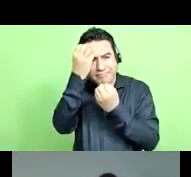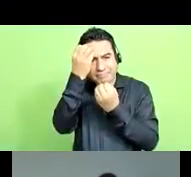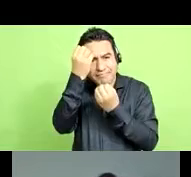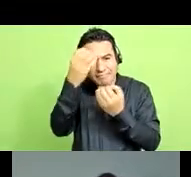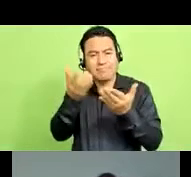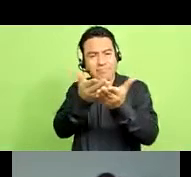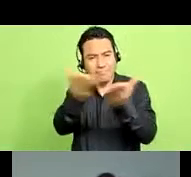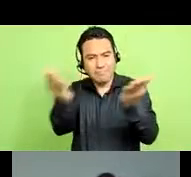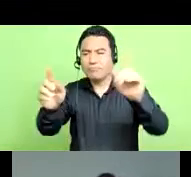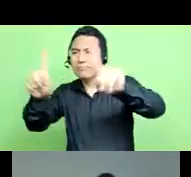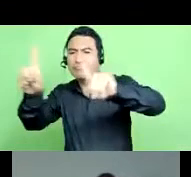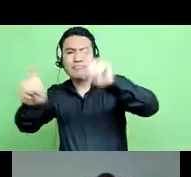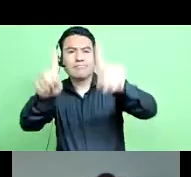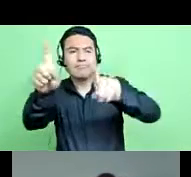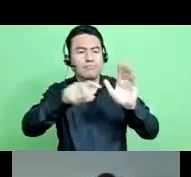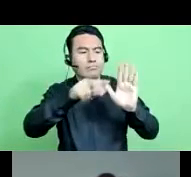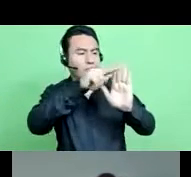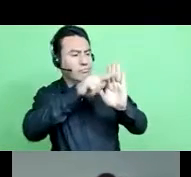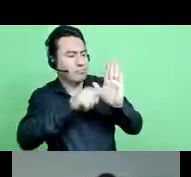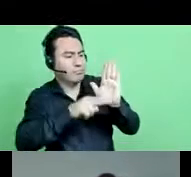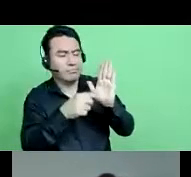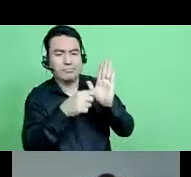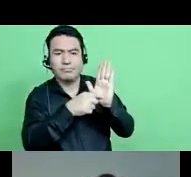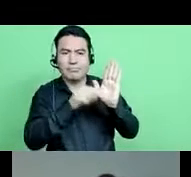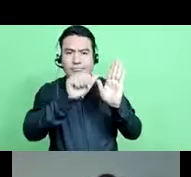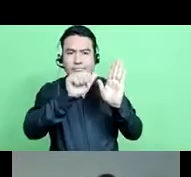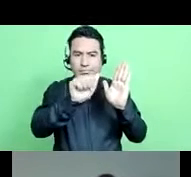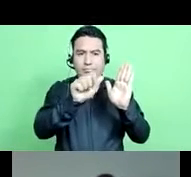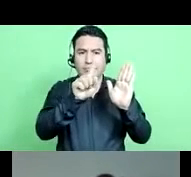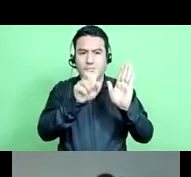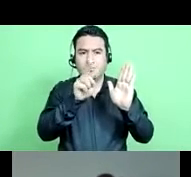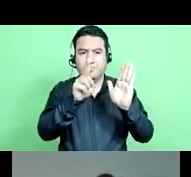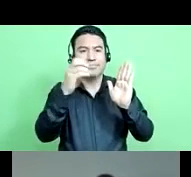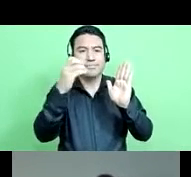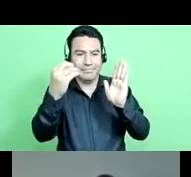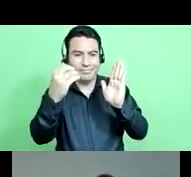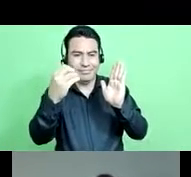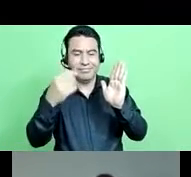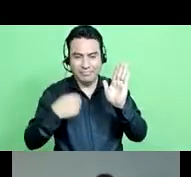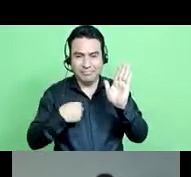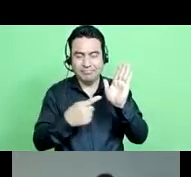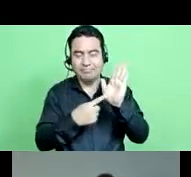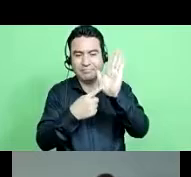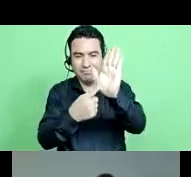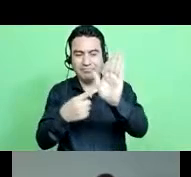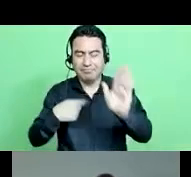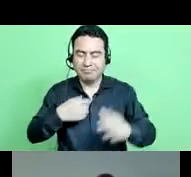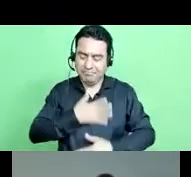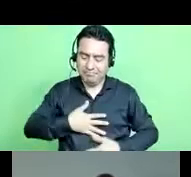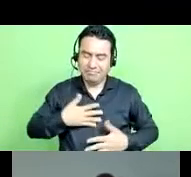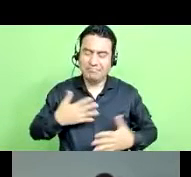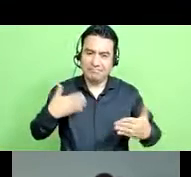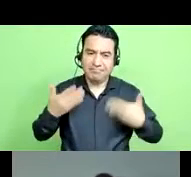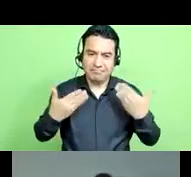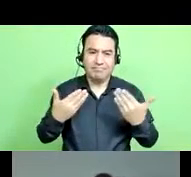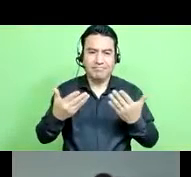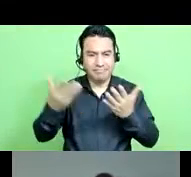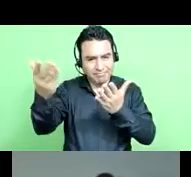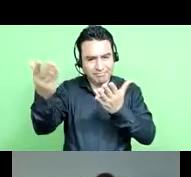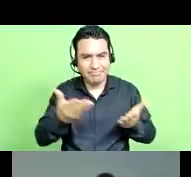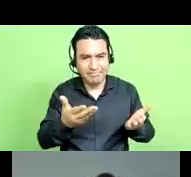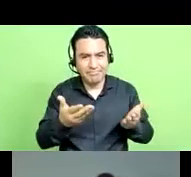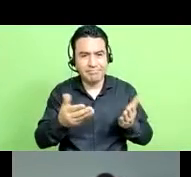consulta de la norma técnica a 120 que se refiere a la accesibilidad